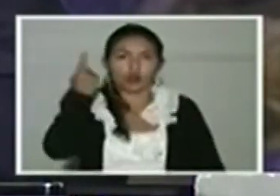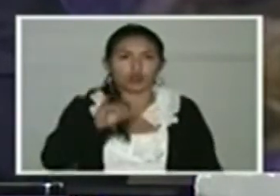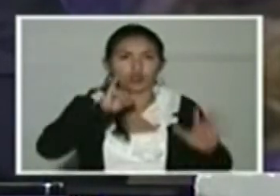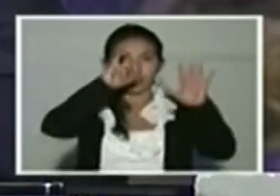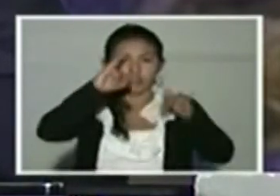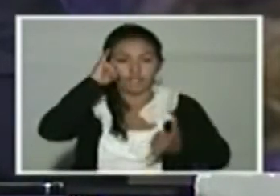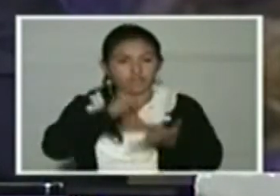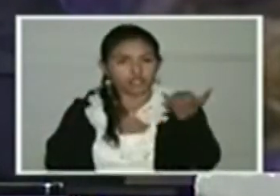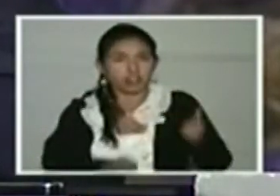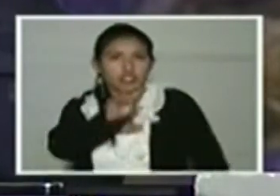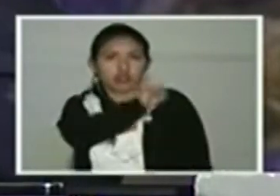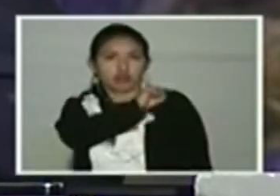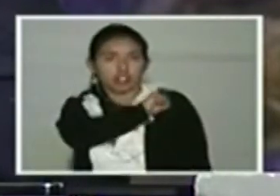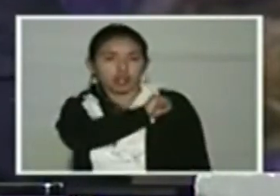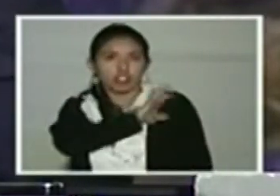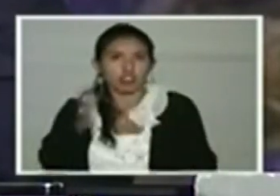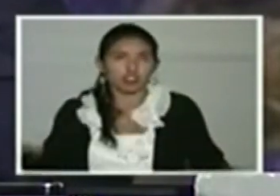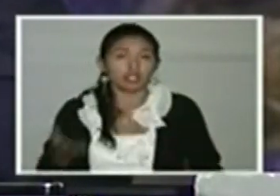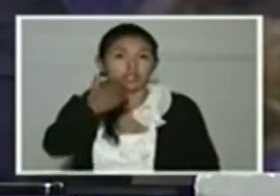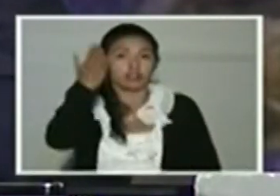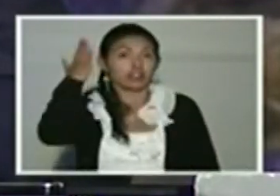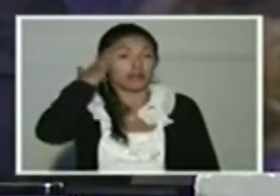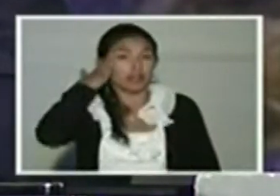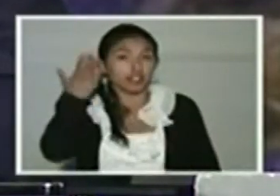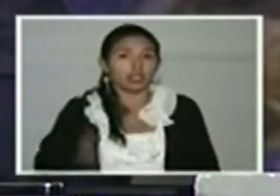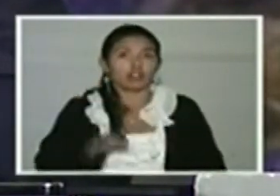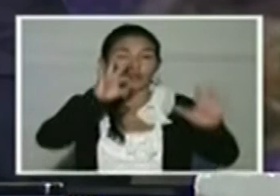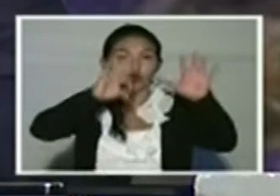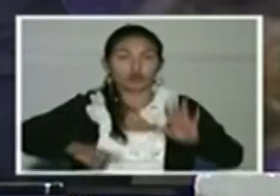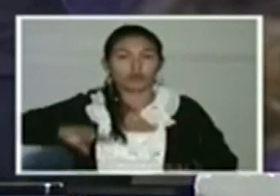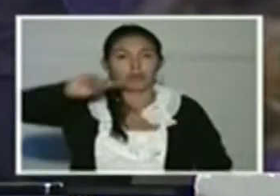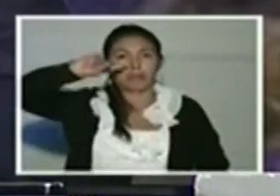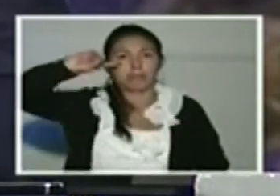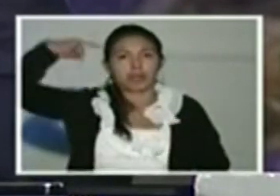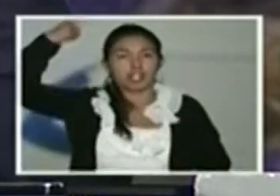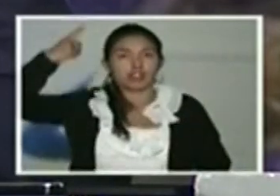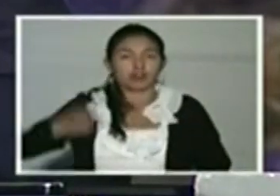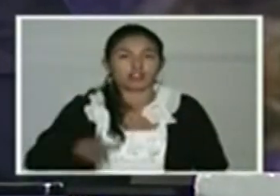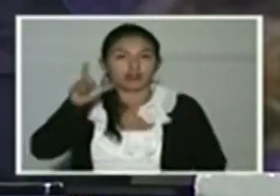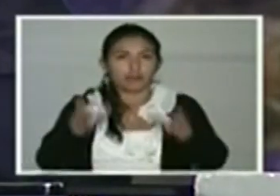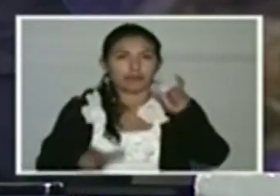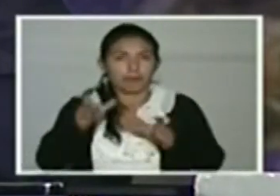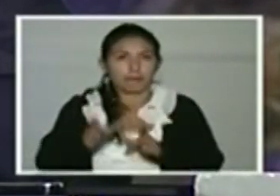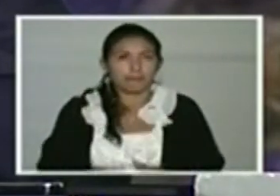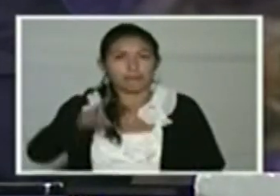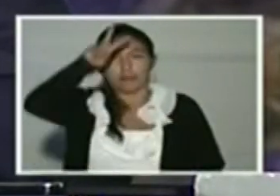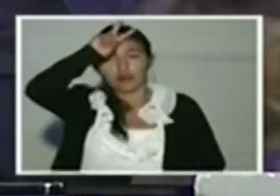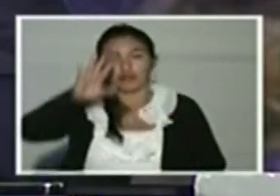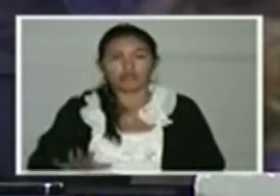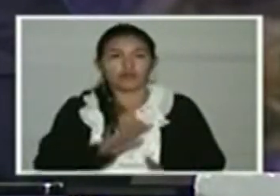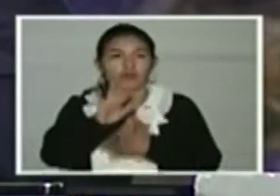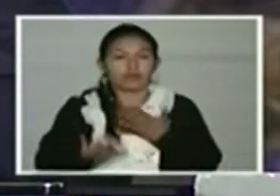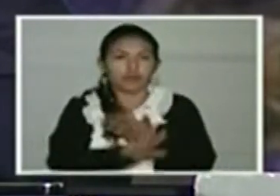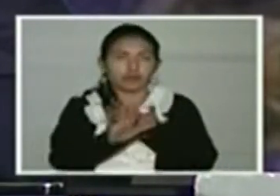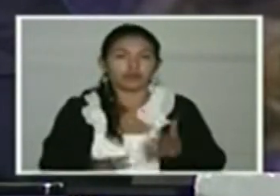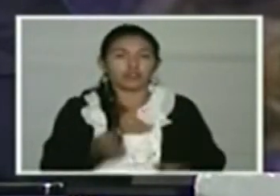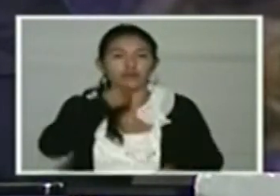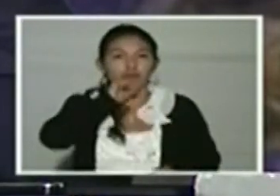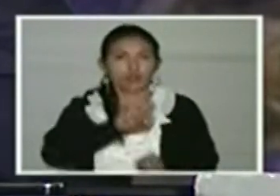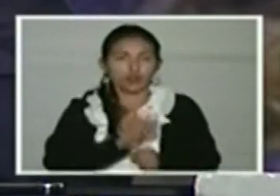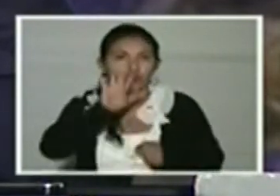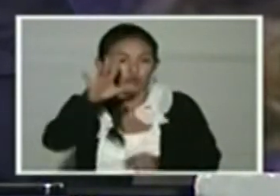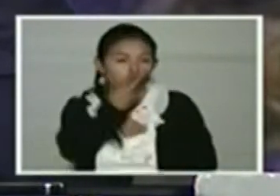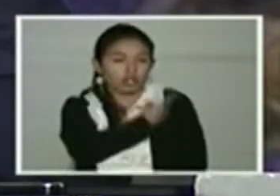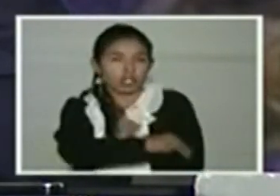6 culminan la secundaria sabían que 8 millones de peruanos no cuentan con una protección que eran que garantice su salud